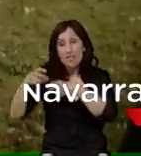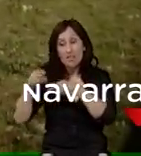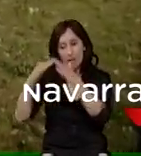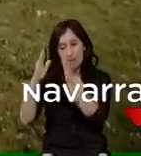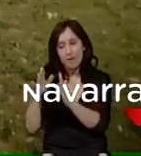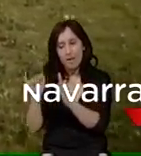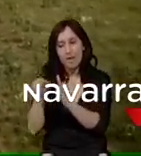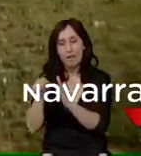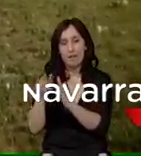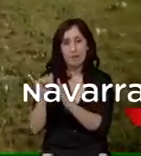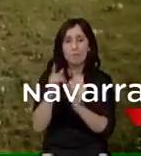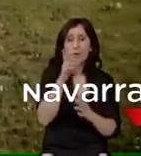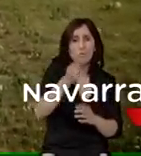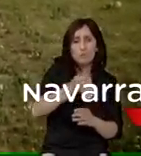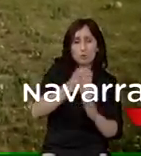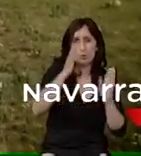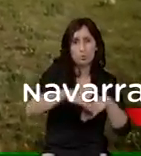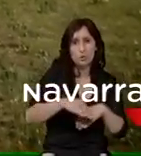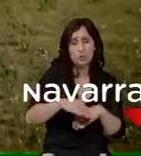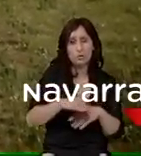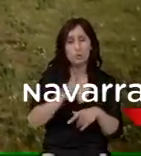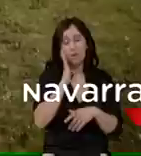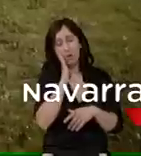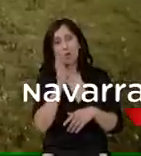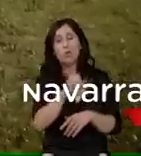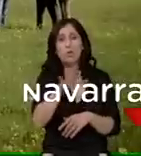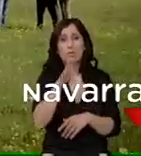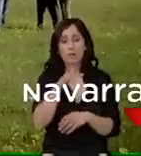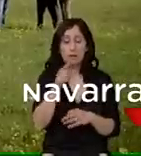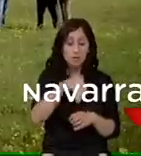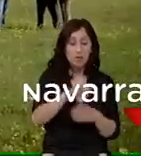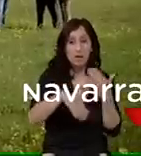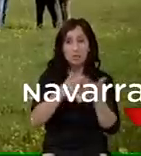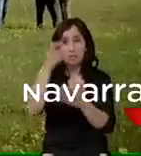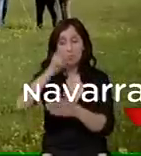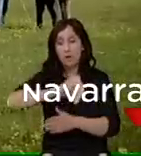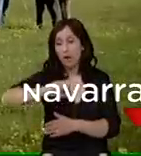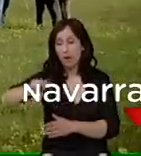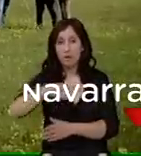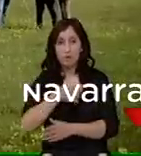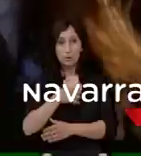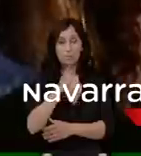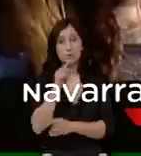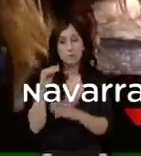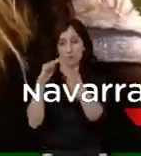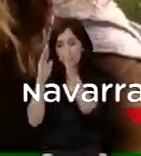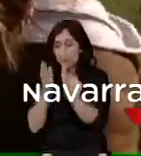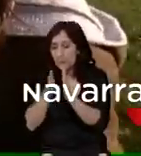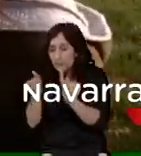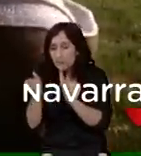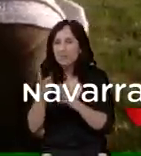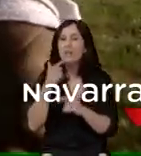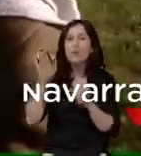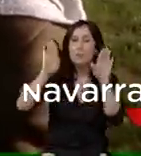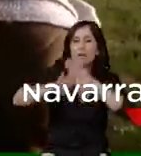Cuando veníamos a pasar las noches aquí porque de aquí al pueblo no se puede ir andando. ¿Y a la noche salían tarántulas y animales de